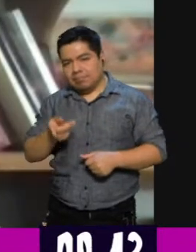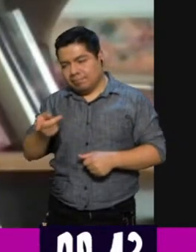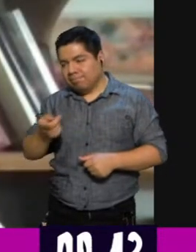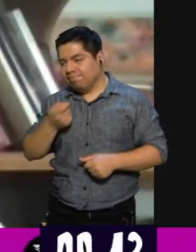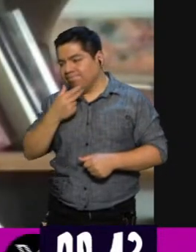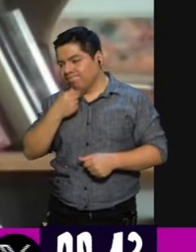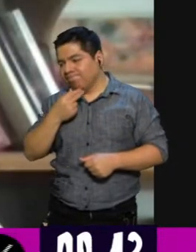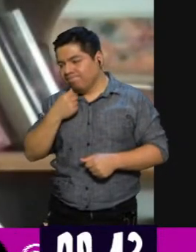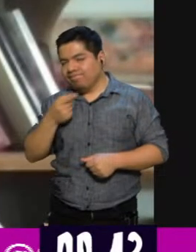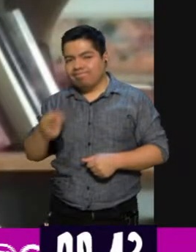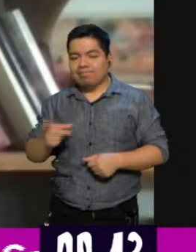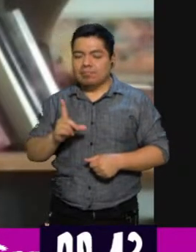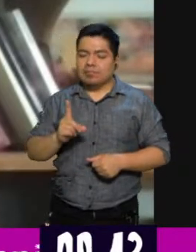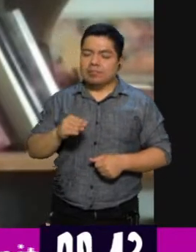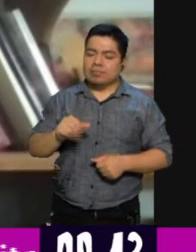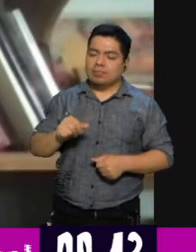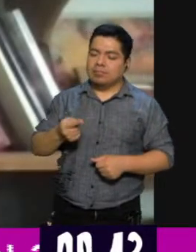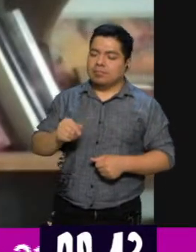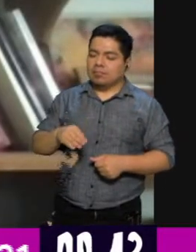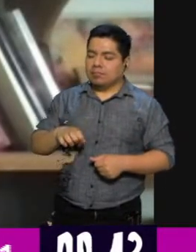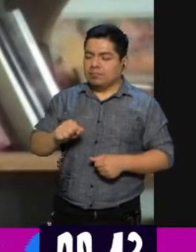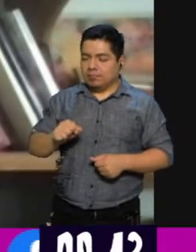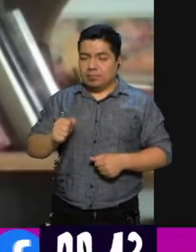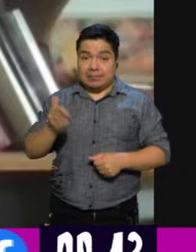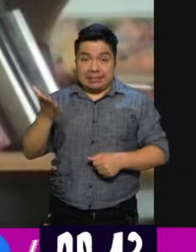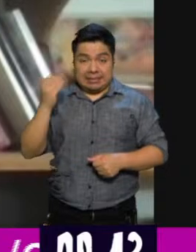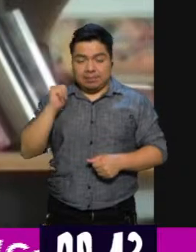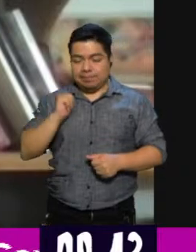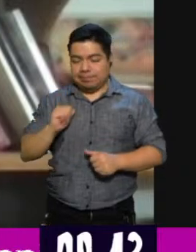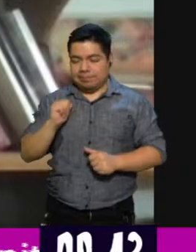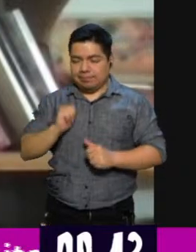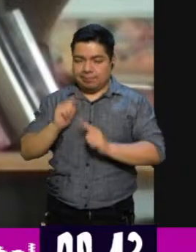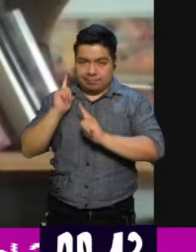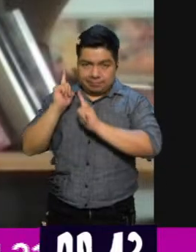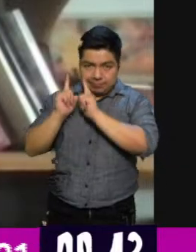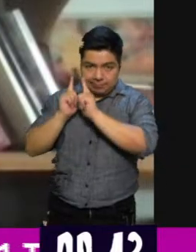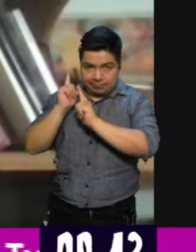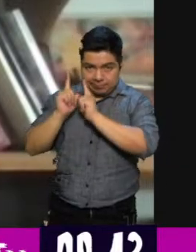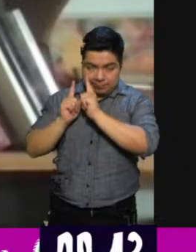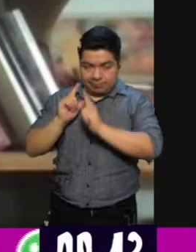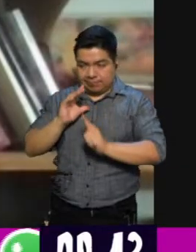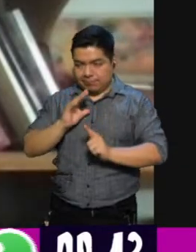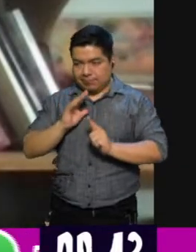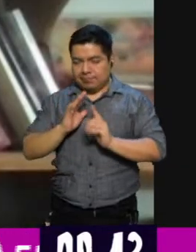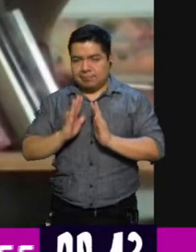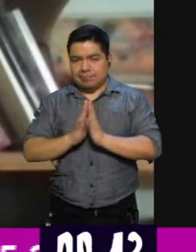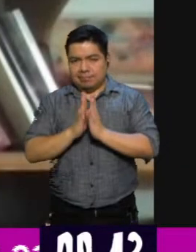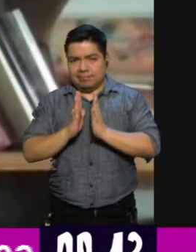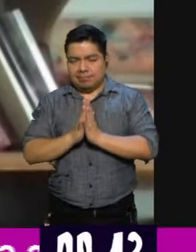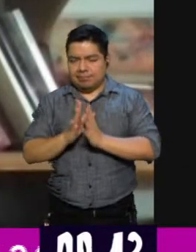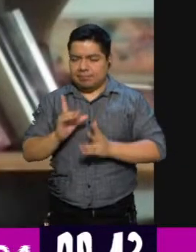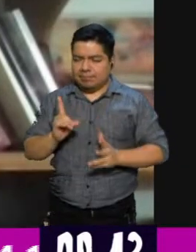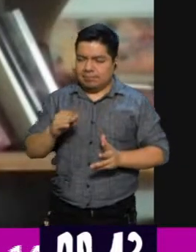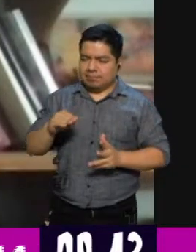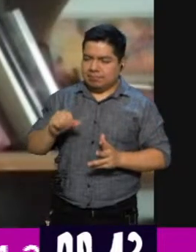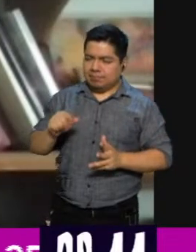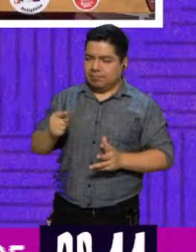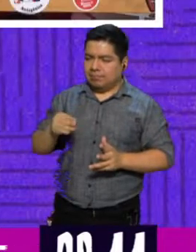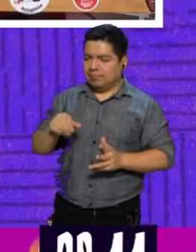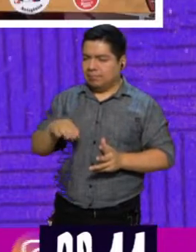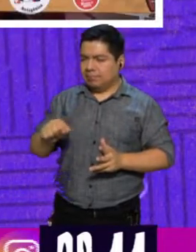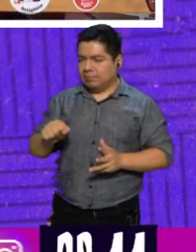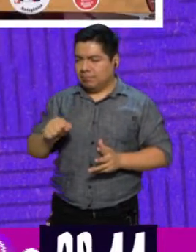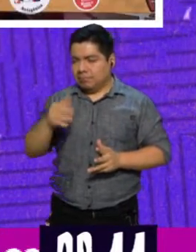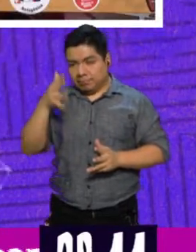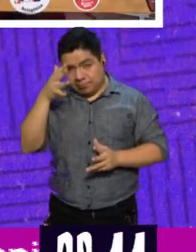pequeño Demóstenes. Y en la antigua Grecia, que era una democracia de tipo participativa... ¿Demóstenes era el de Don Gato? ¿O de qué